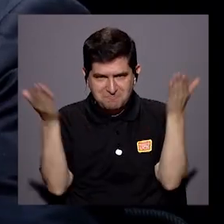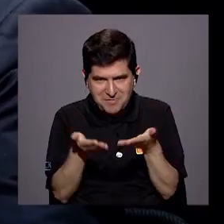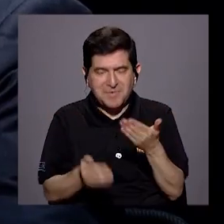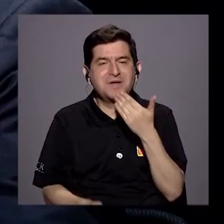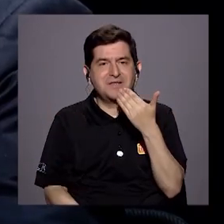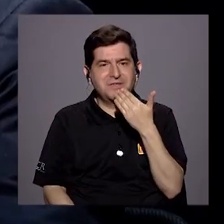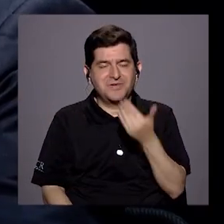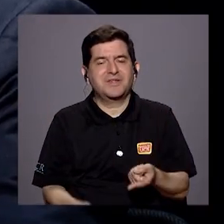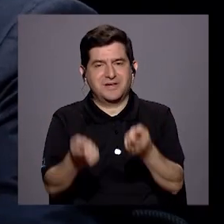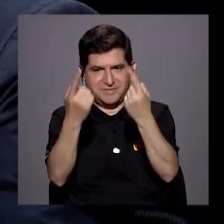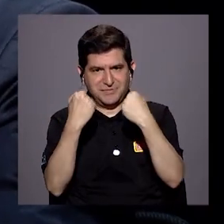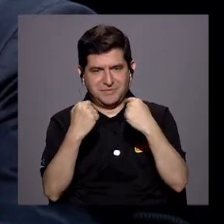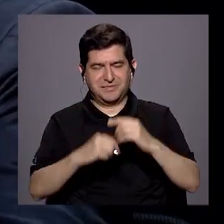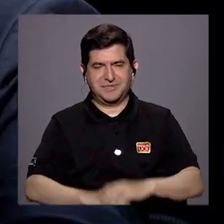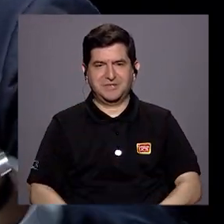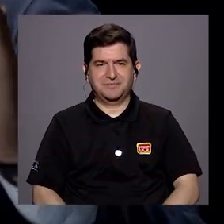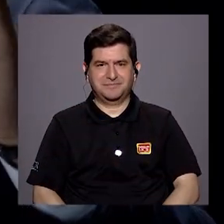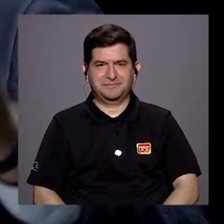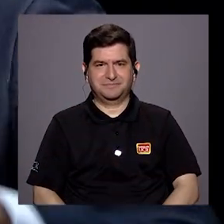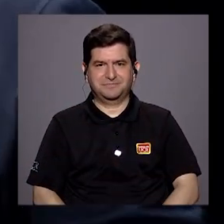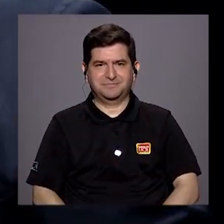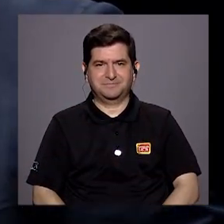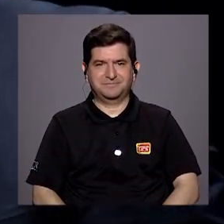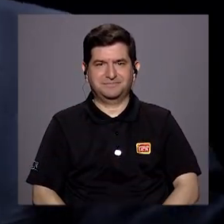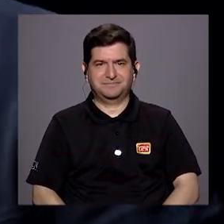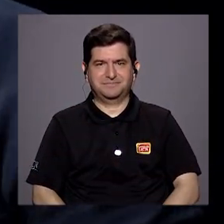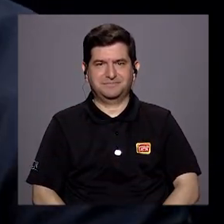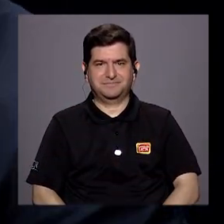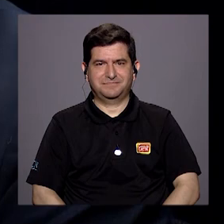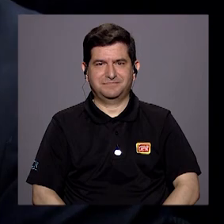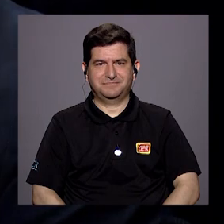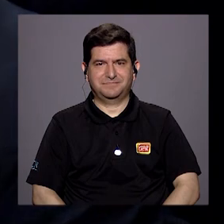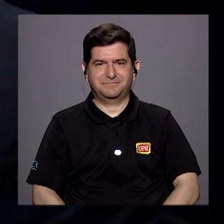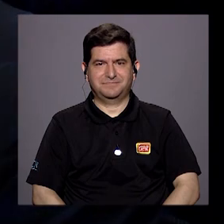a su casa y gracias por estar con nosotros hasta luego